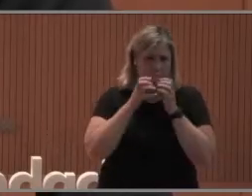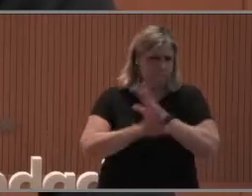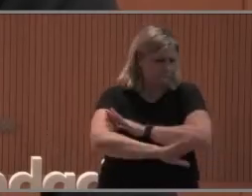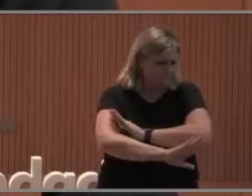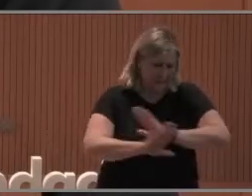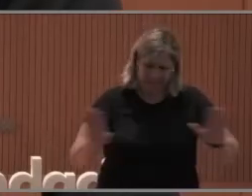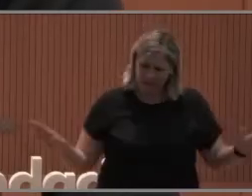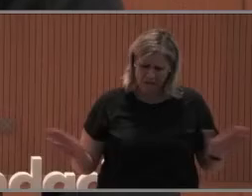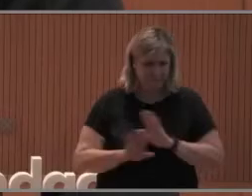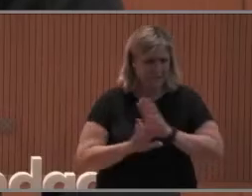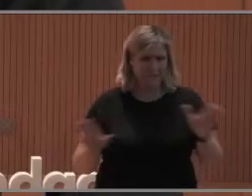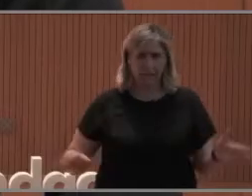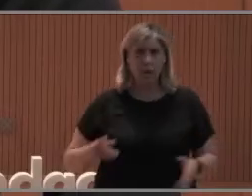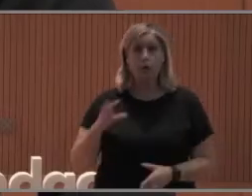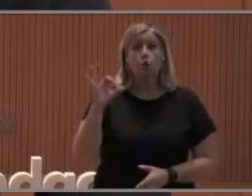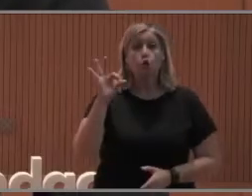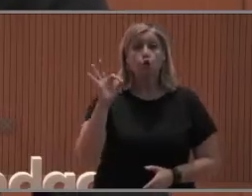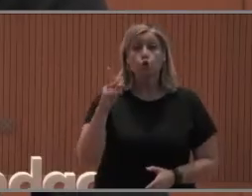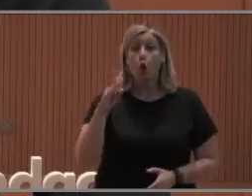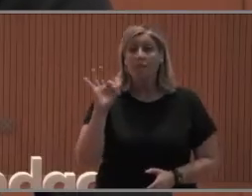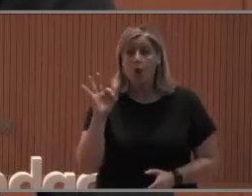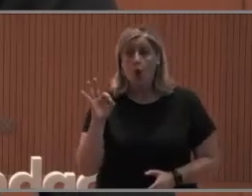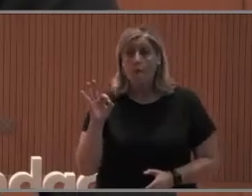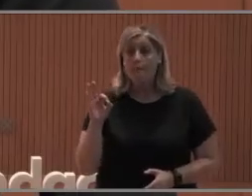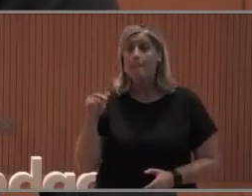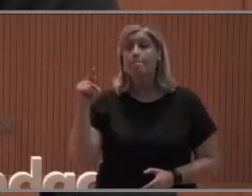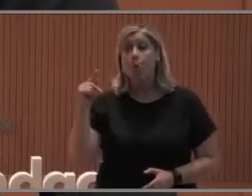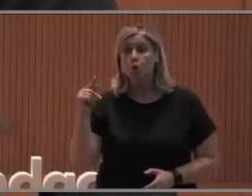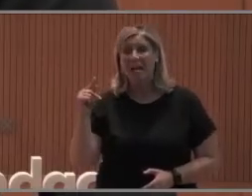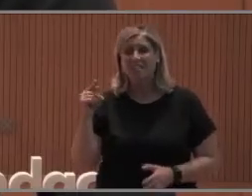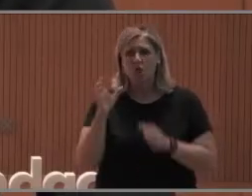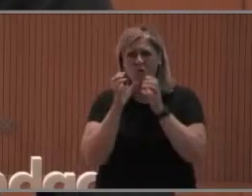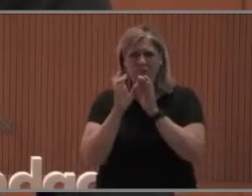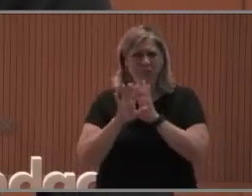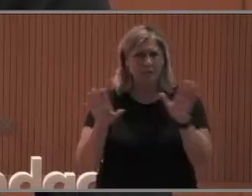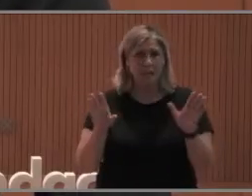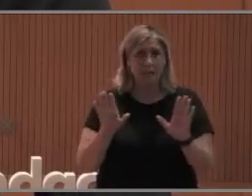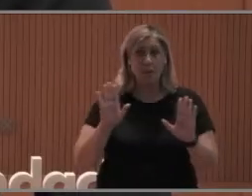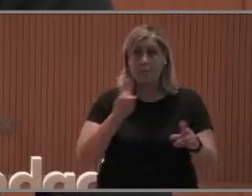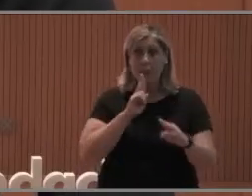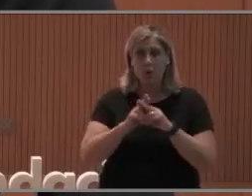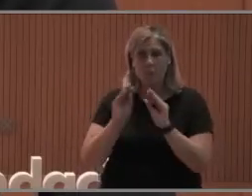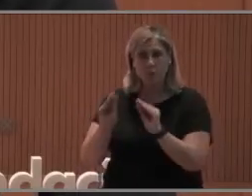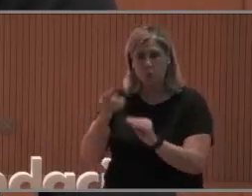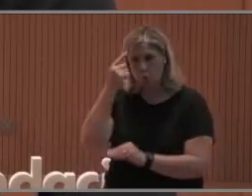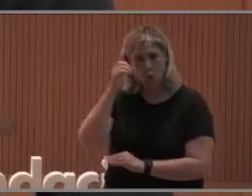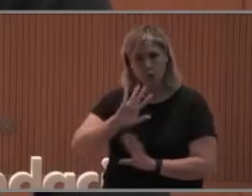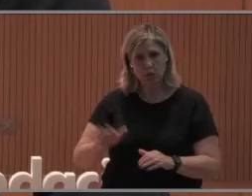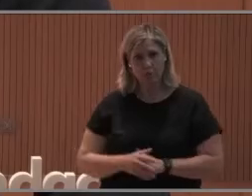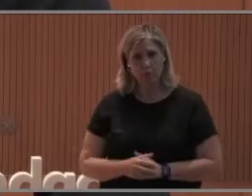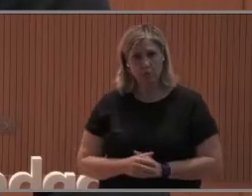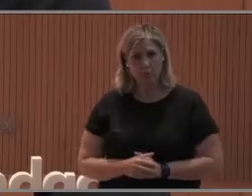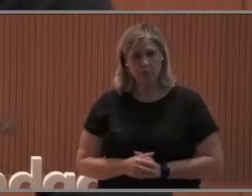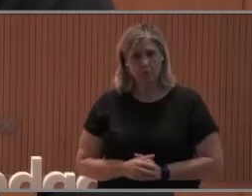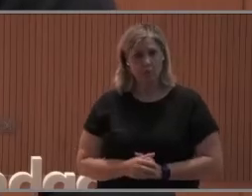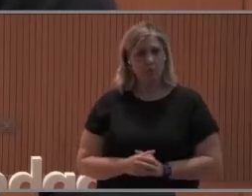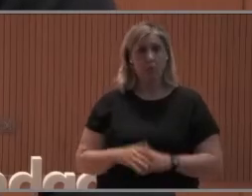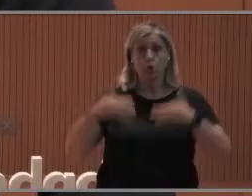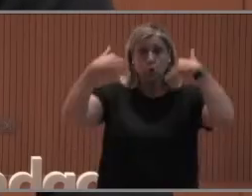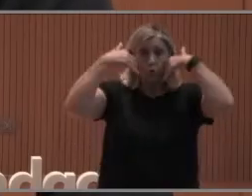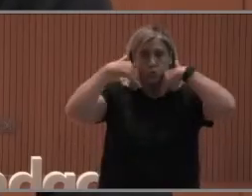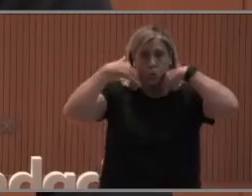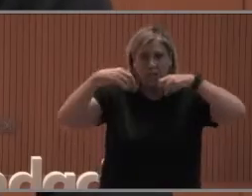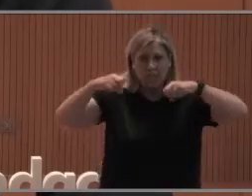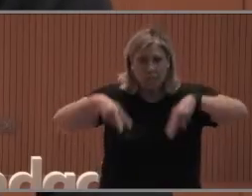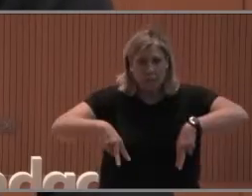el sodio, el potasio, el pH, y no sabíamos su nombre tampoco, y no sudaba. No